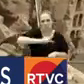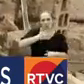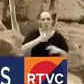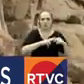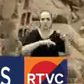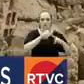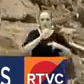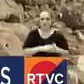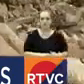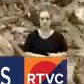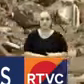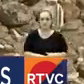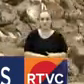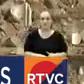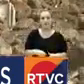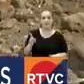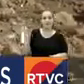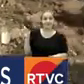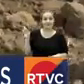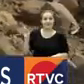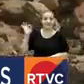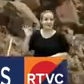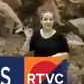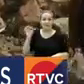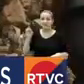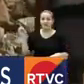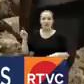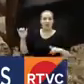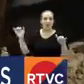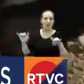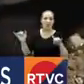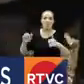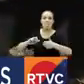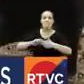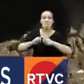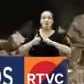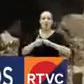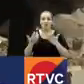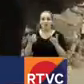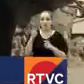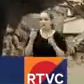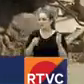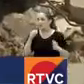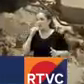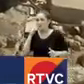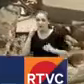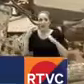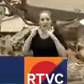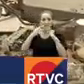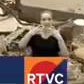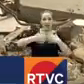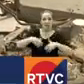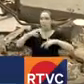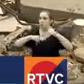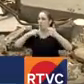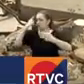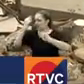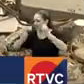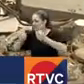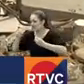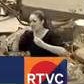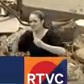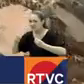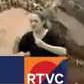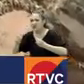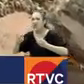construcción. Este tipo de materiales son los que se convierten en un problema para la mayoría de los hogares y empresas en Colombia. ¿Pero qué se